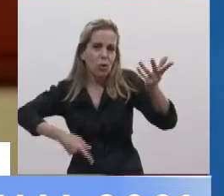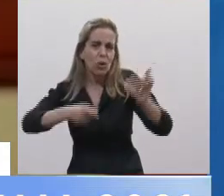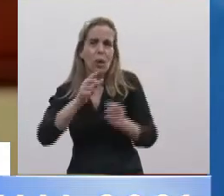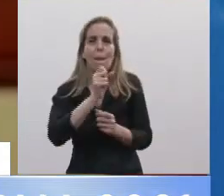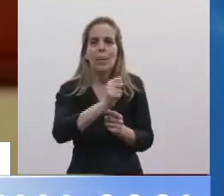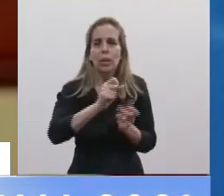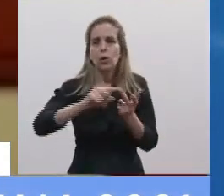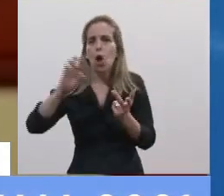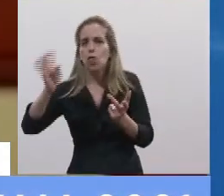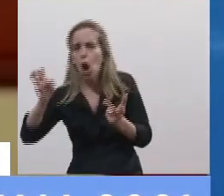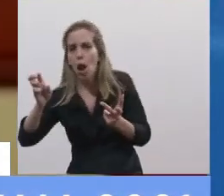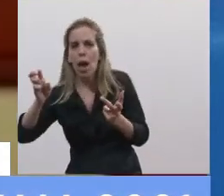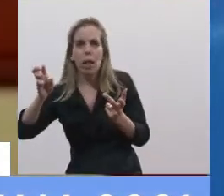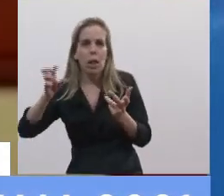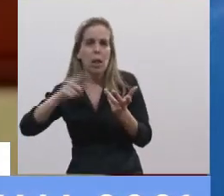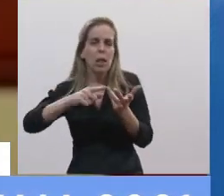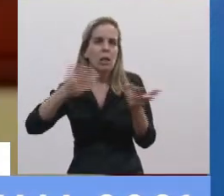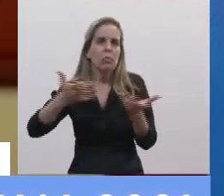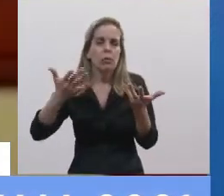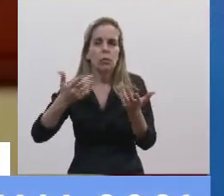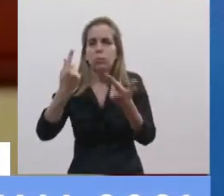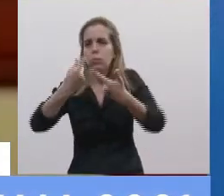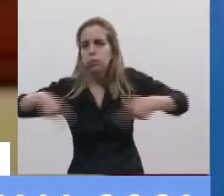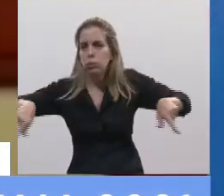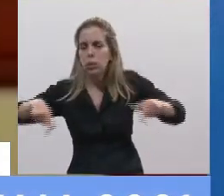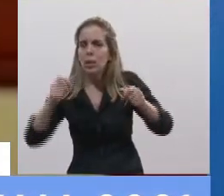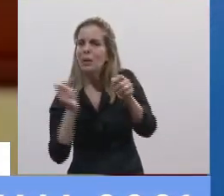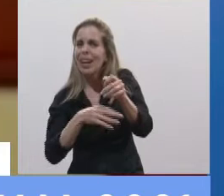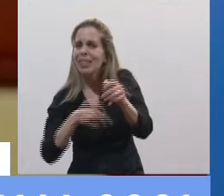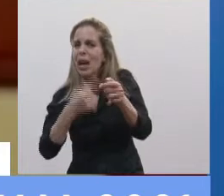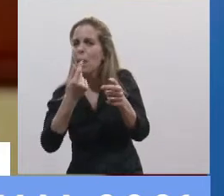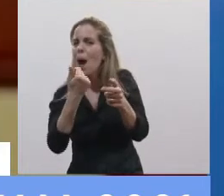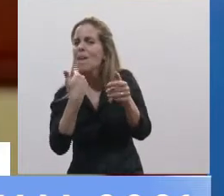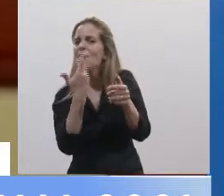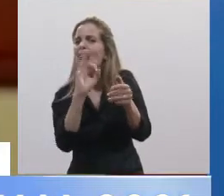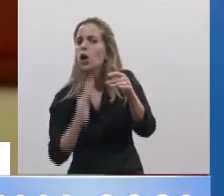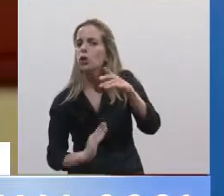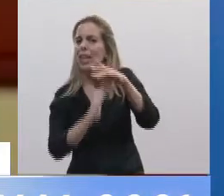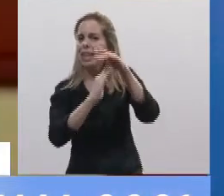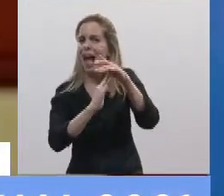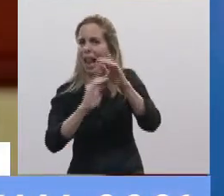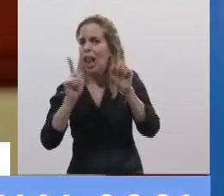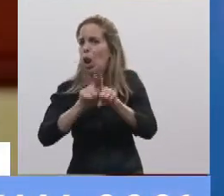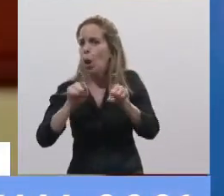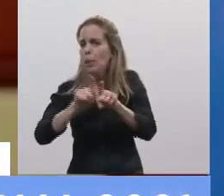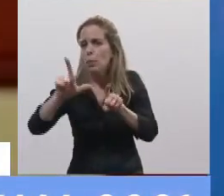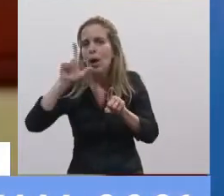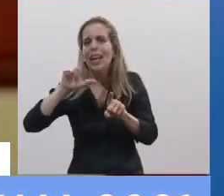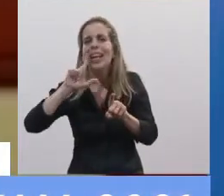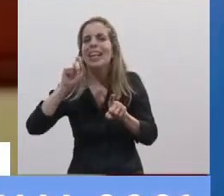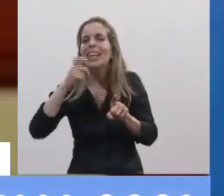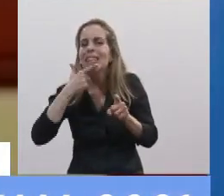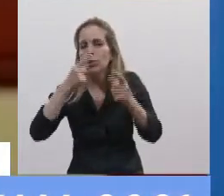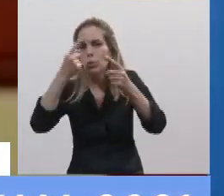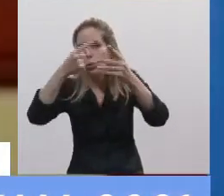dólar, caída de las reservas del Banco Central y el stock insostenible de las leyes emitidas. Es